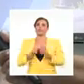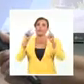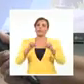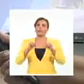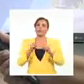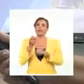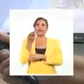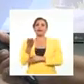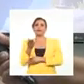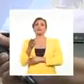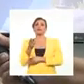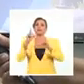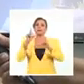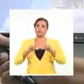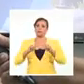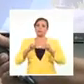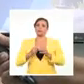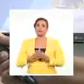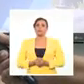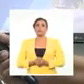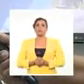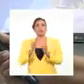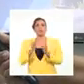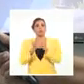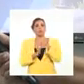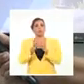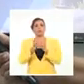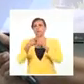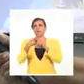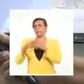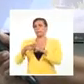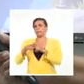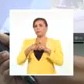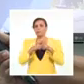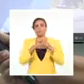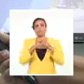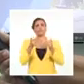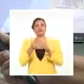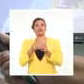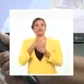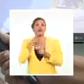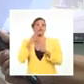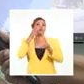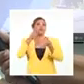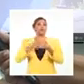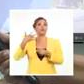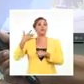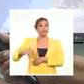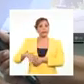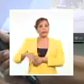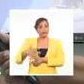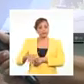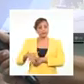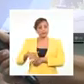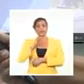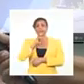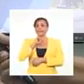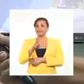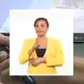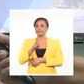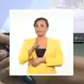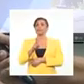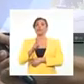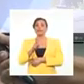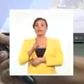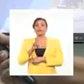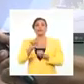poco la generación con los motores a fuel y diésel, que es el combustible más caro y más difícil